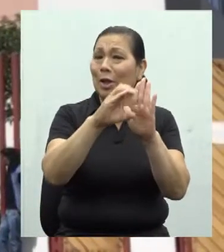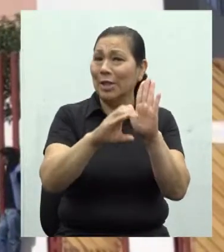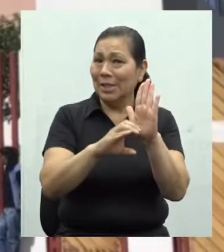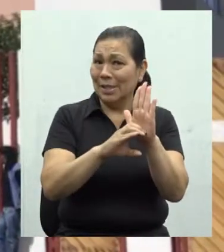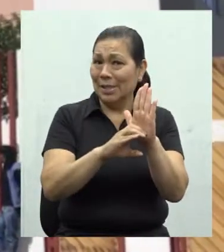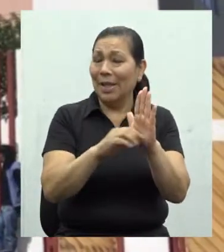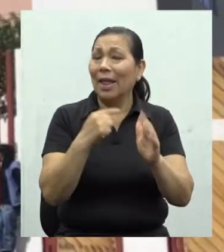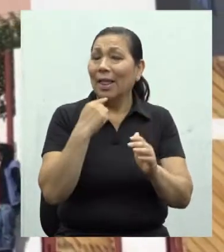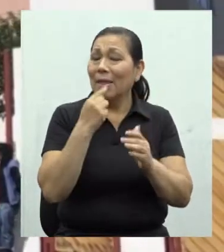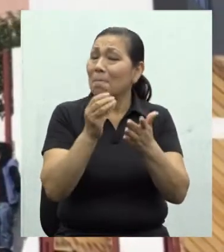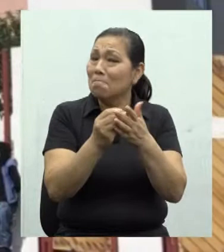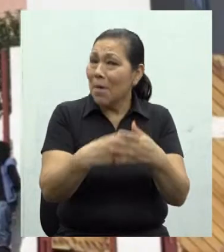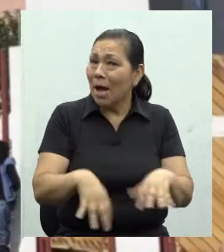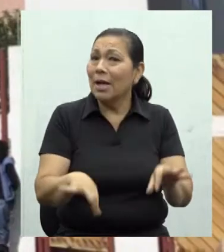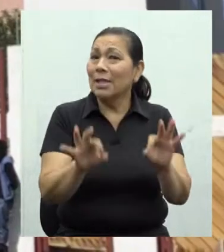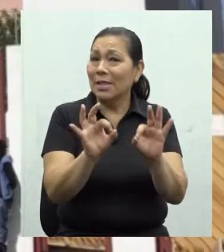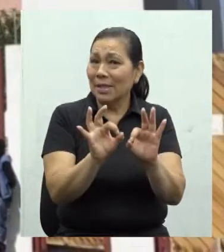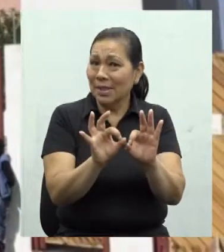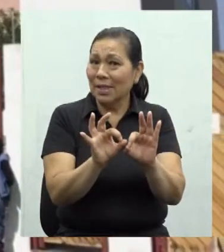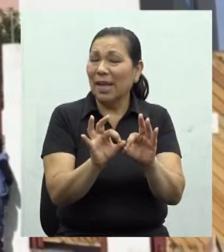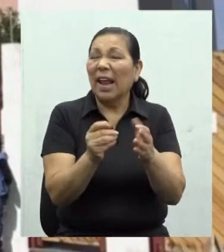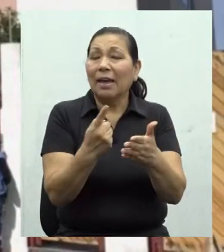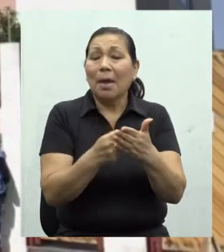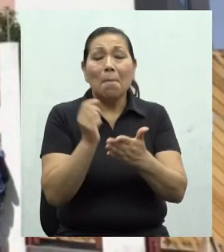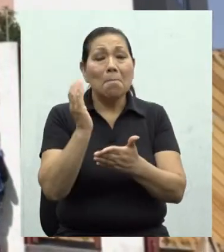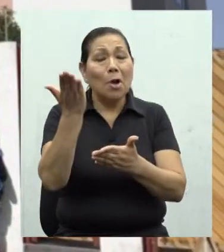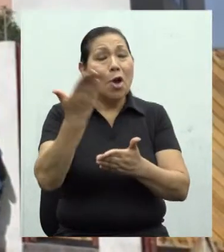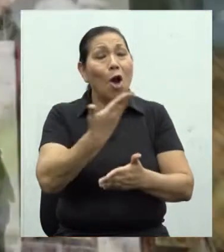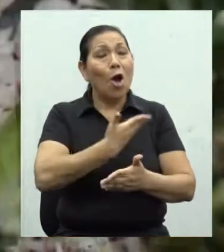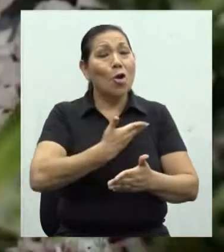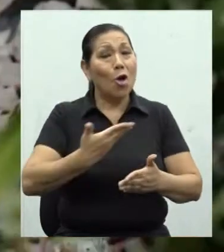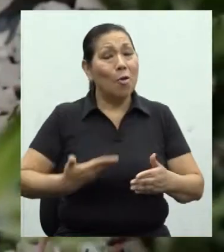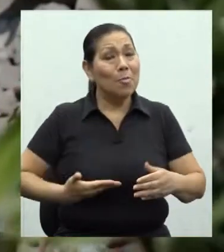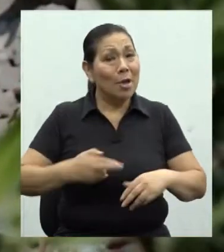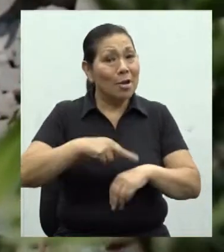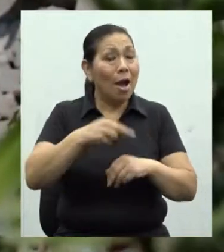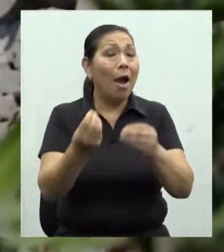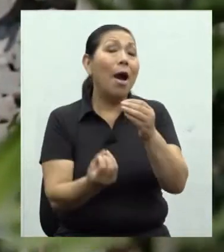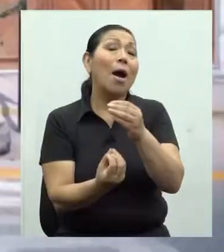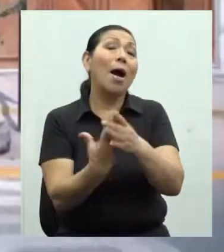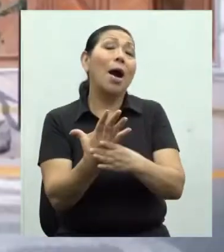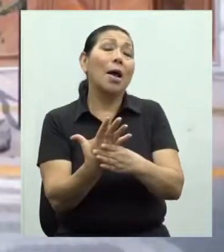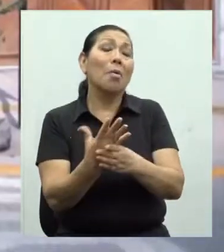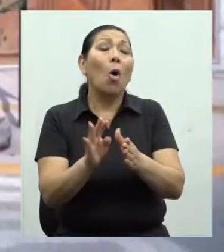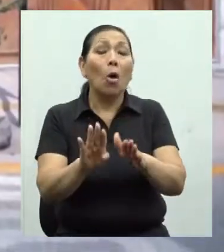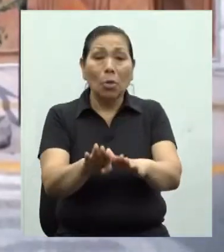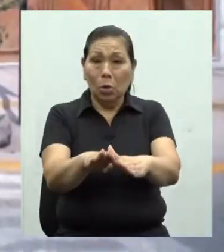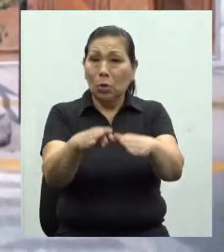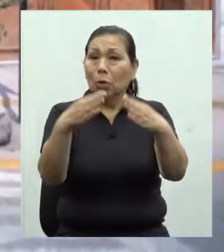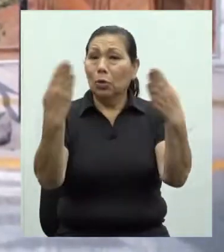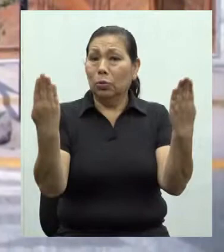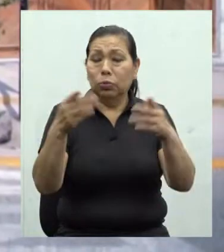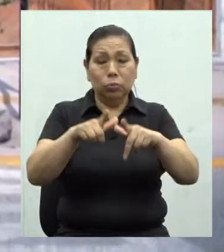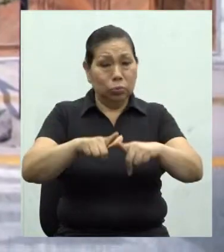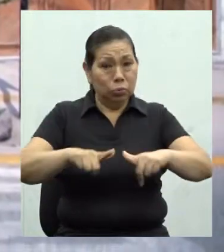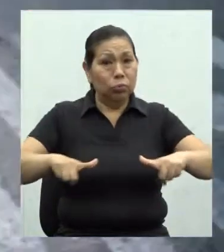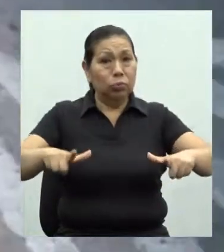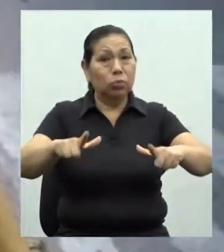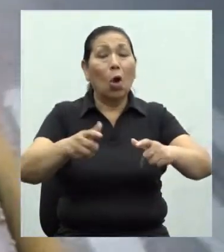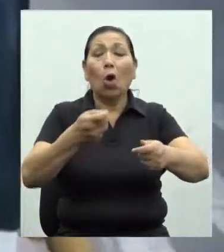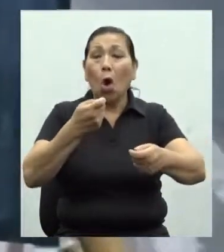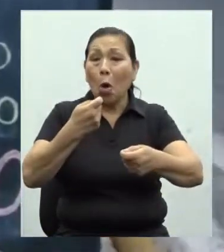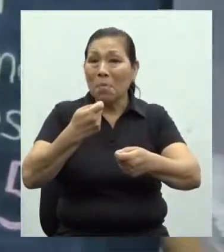Constitucional declaró fundada una demanda en la que ordena al Gobierno Regional de Arequipa que reabra el comedor del Centro de